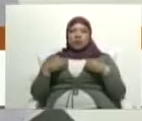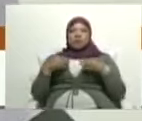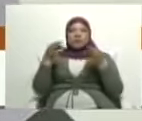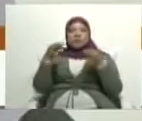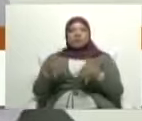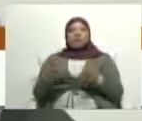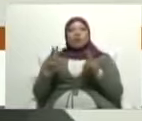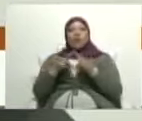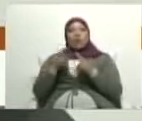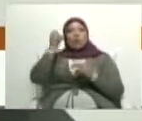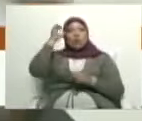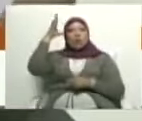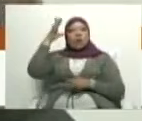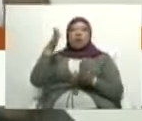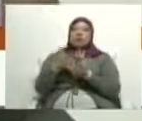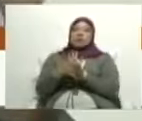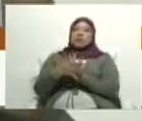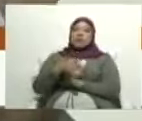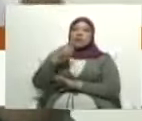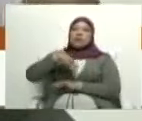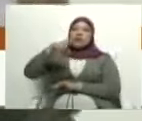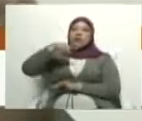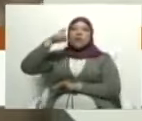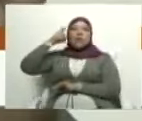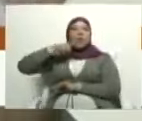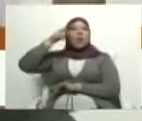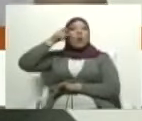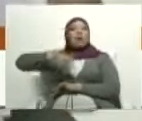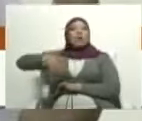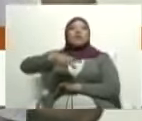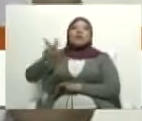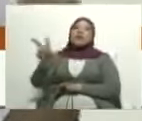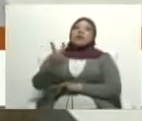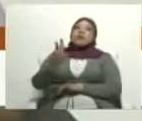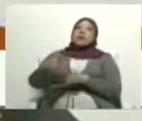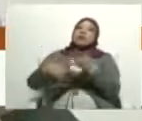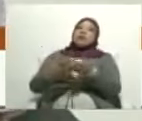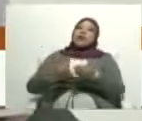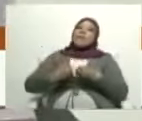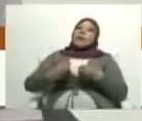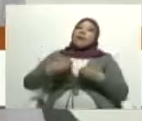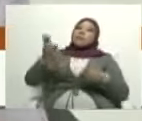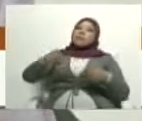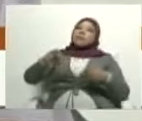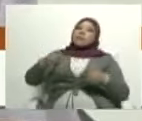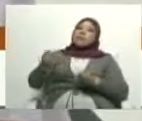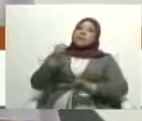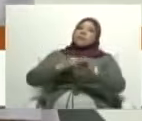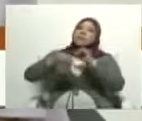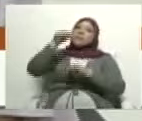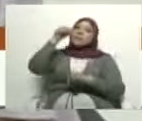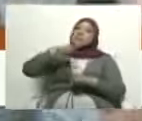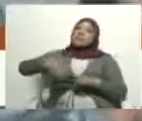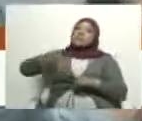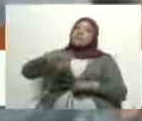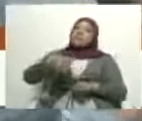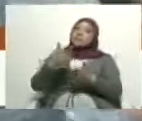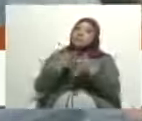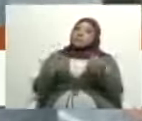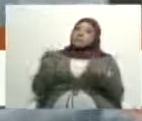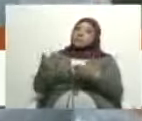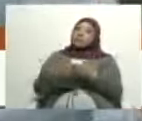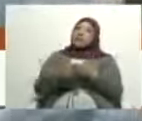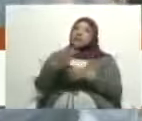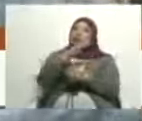con absoluto conocimiento y certeza que la resistencia cultural hoy en Venezuela está más viva que nunca frente a los poderes hegemónicos, frente